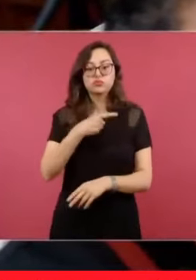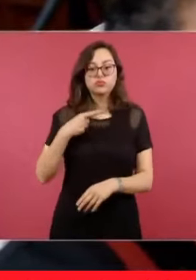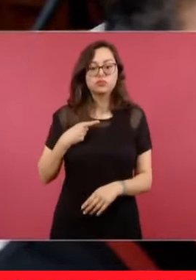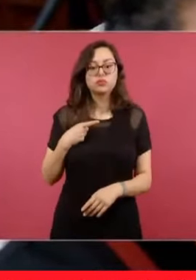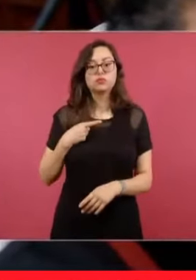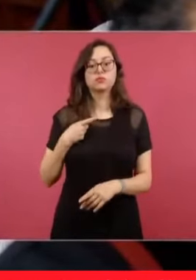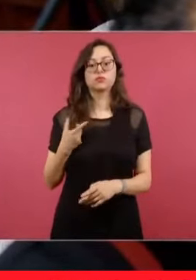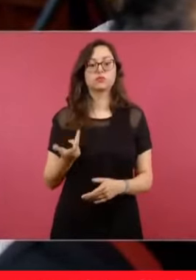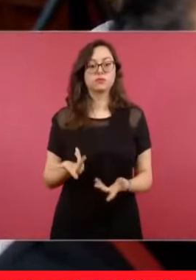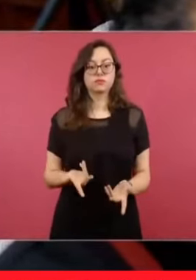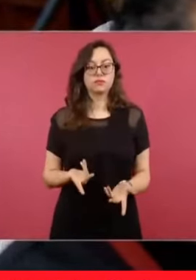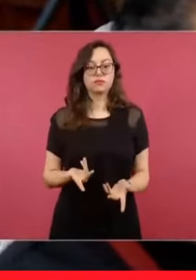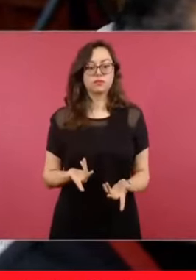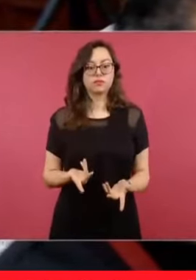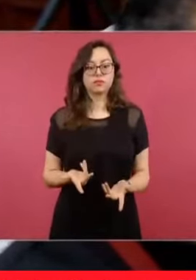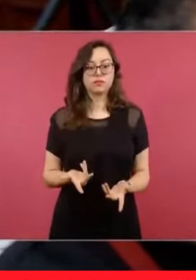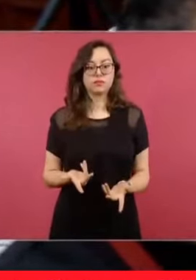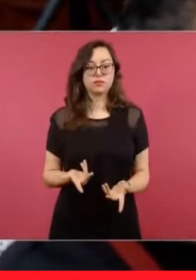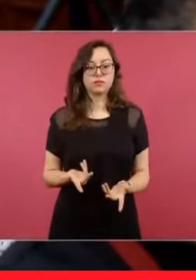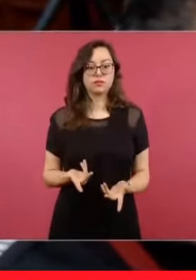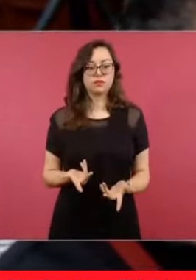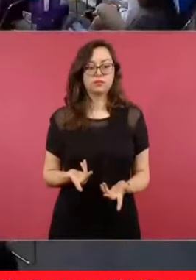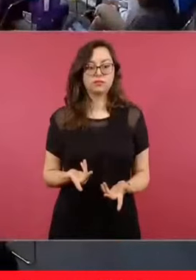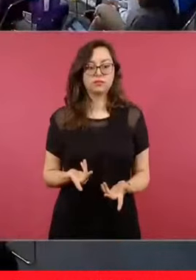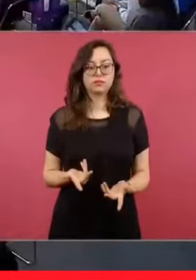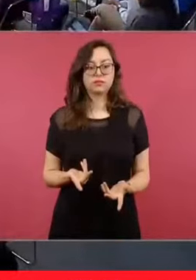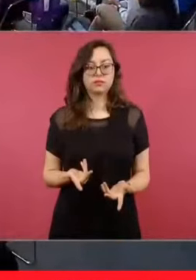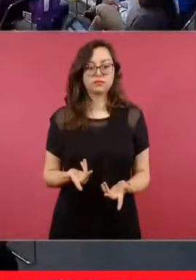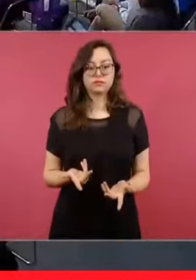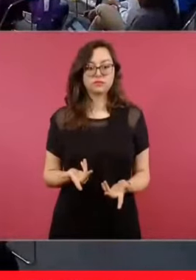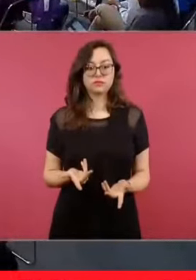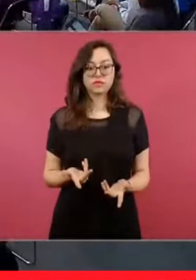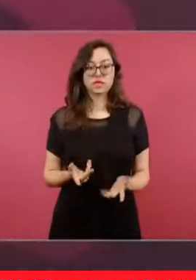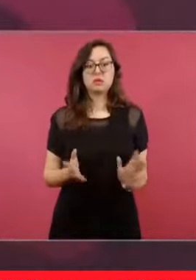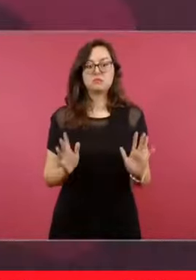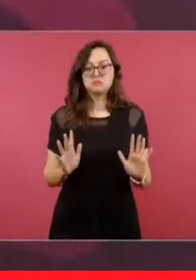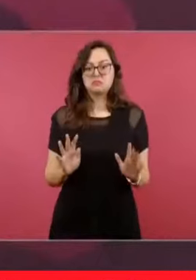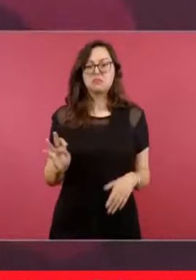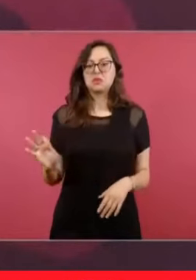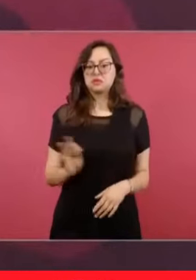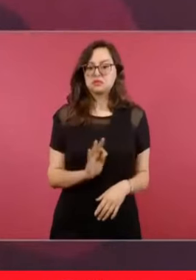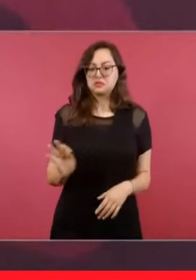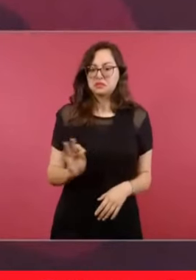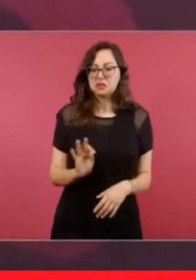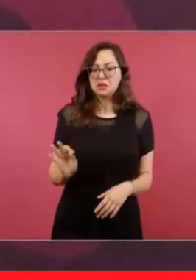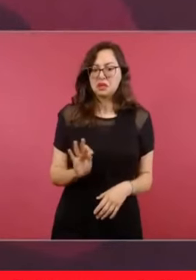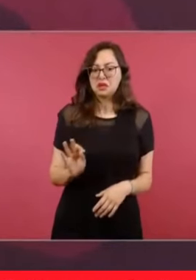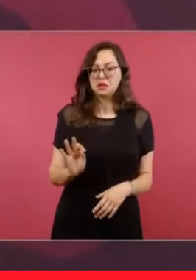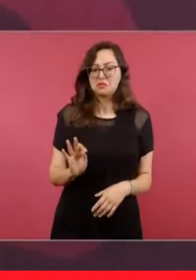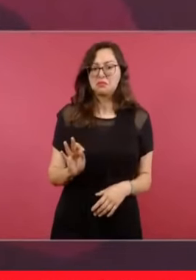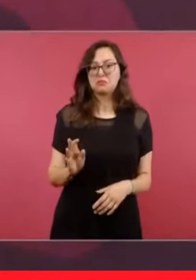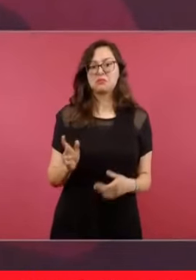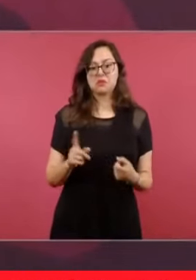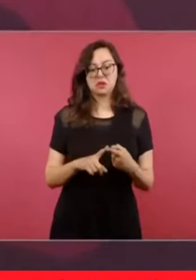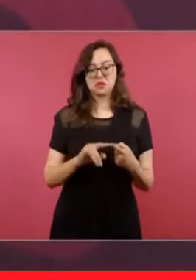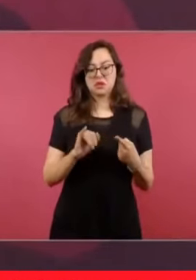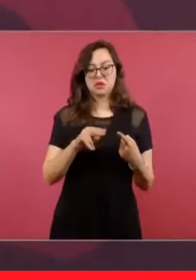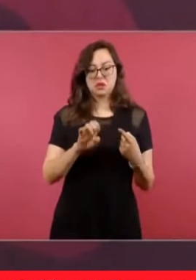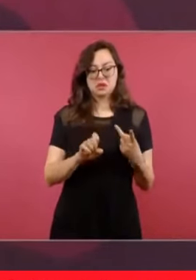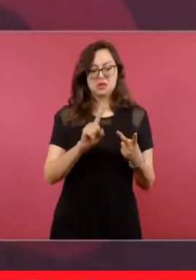estén exagerando y actuando de manera tendenciosa los del INE los del